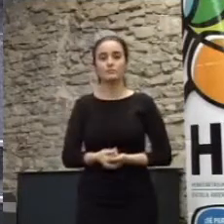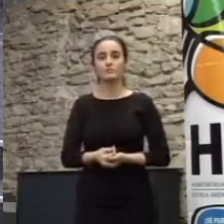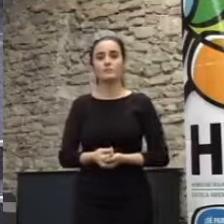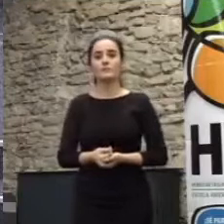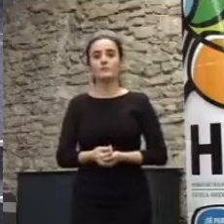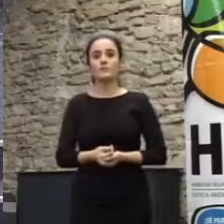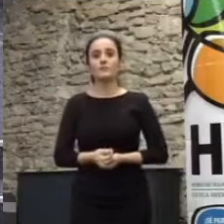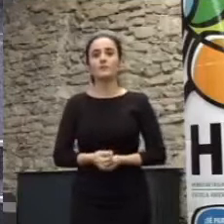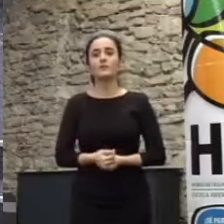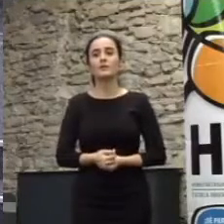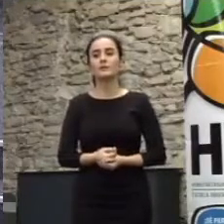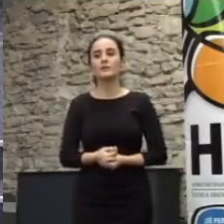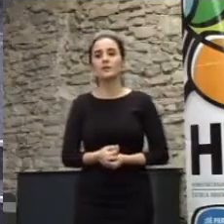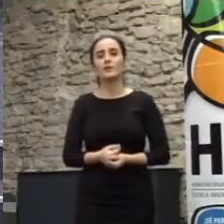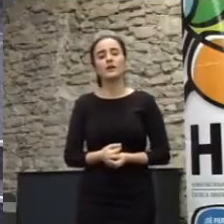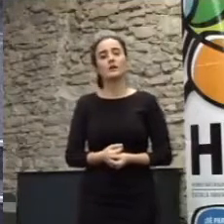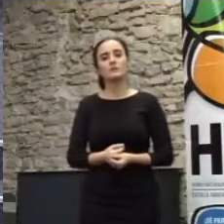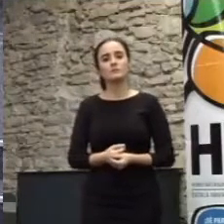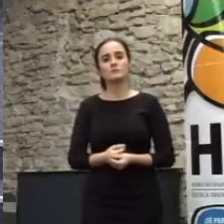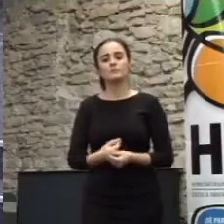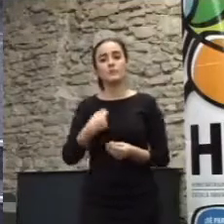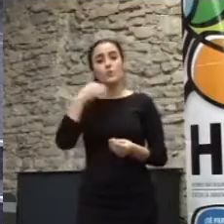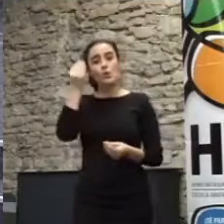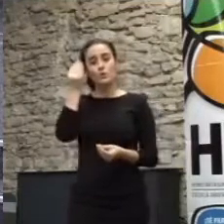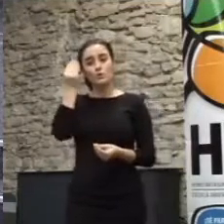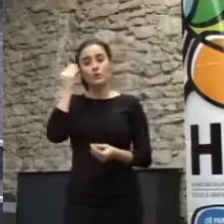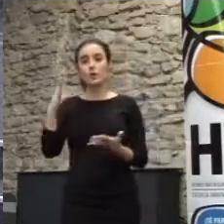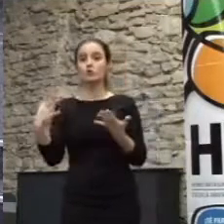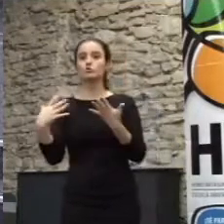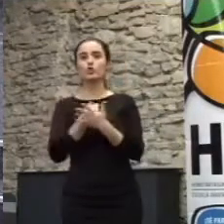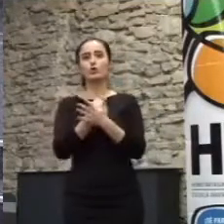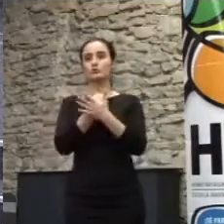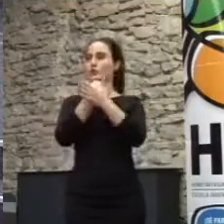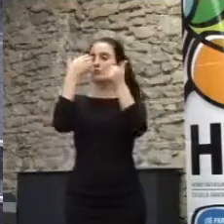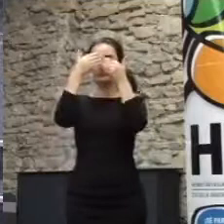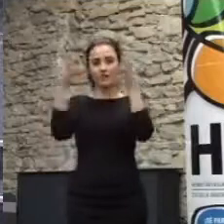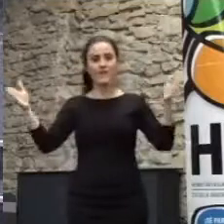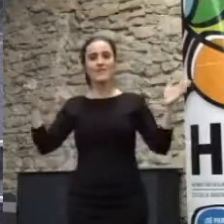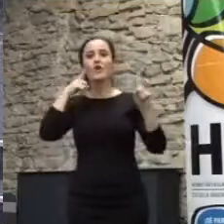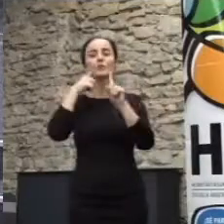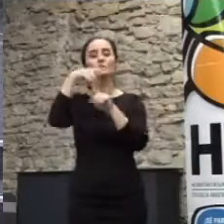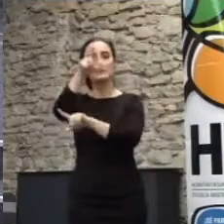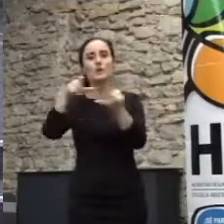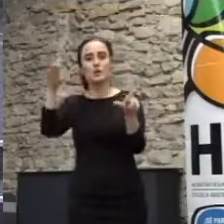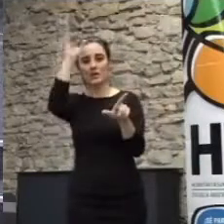Bueno, las ventanas abiertas siempre lo están, y creo que todos tenemos ventanas abiertas para que la gente pueda expresarse